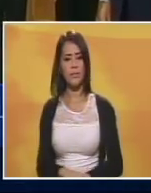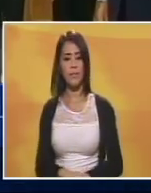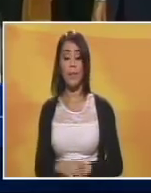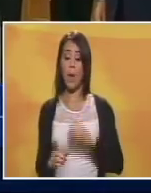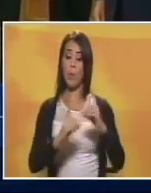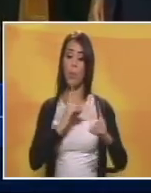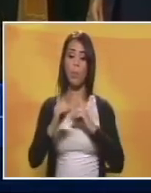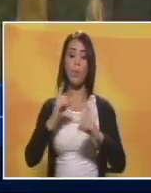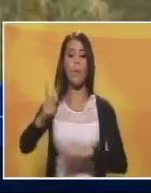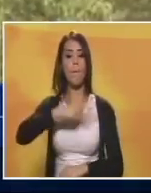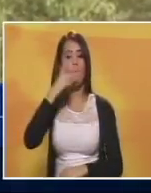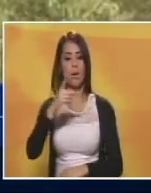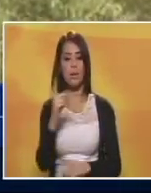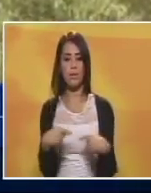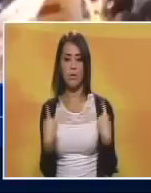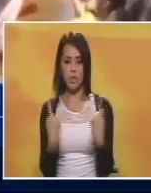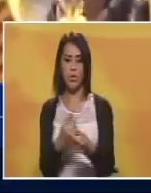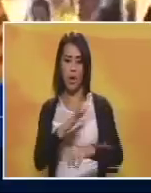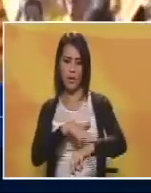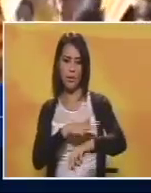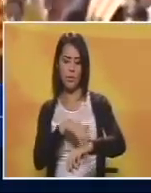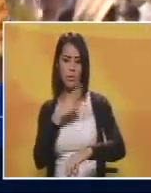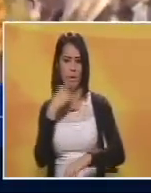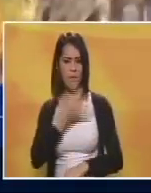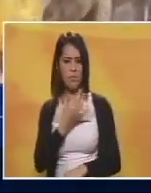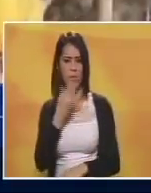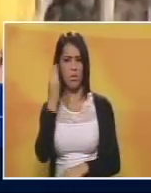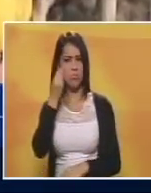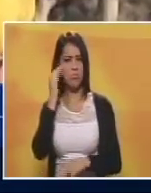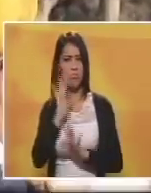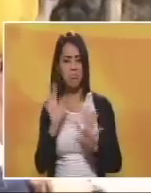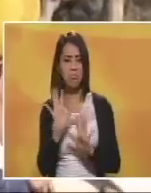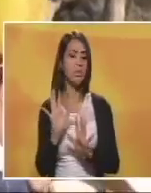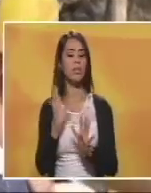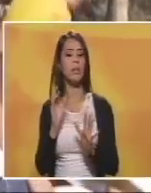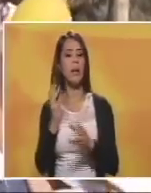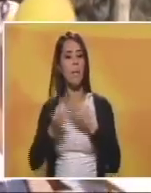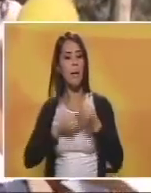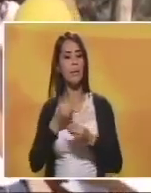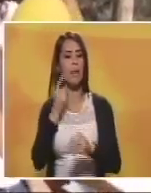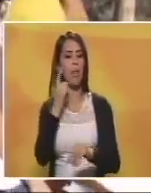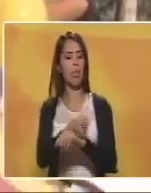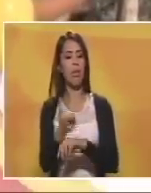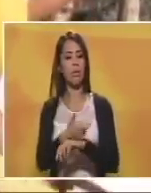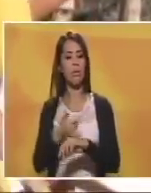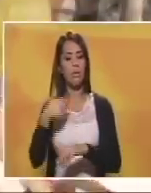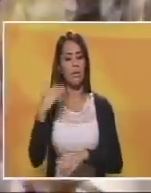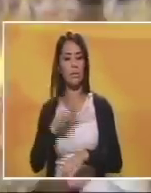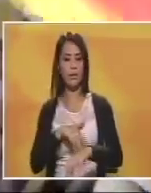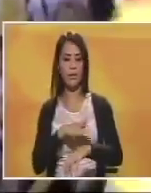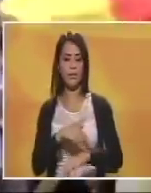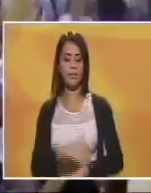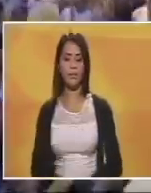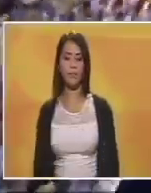diálogo político en la región y afirmó que no tiene en mente aplicar la disolución del gobierno catalán.